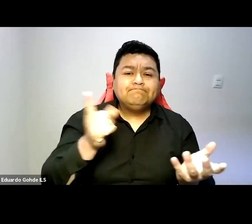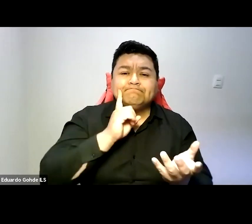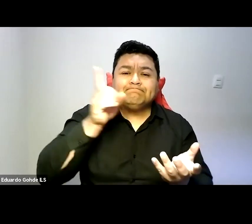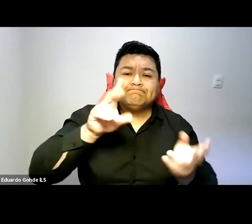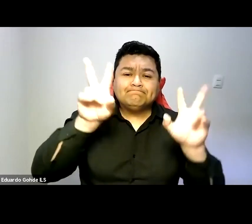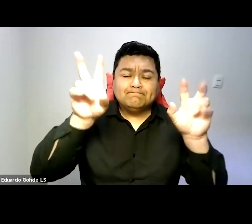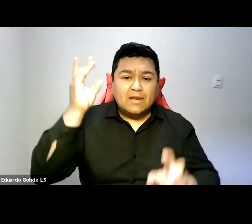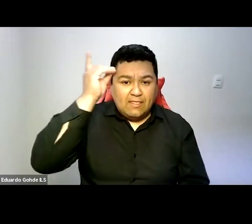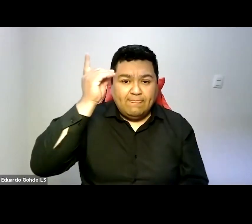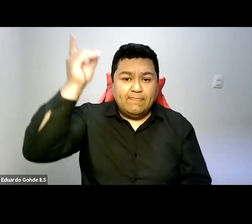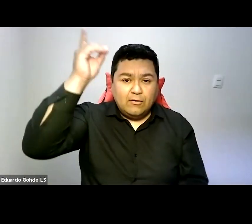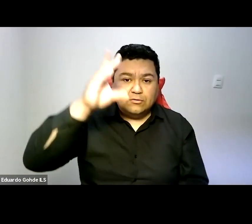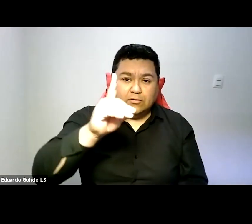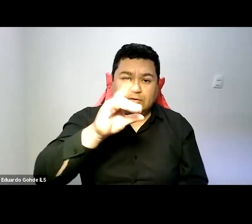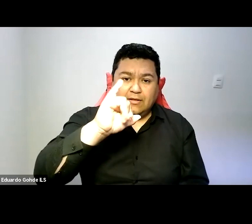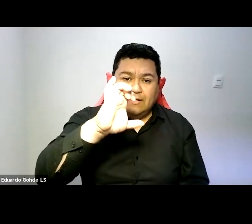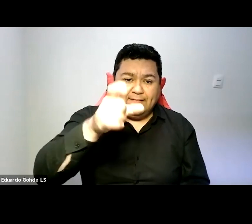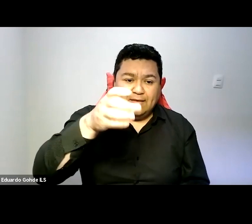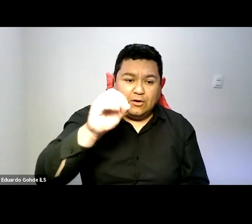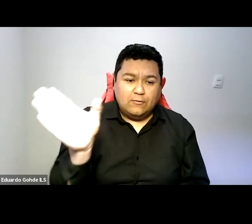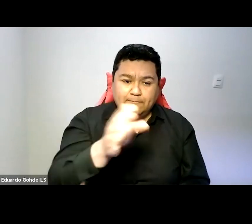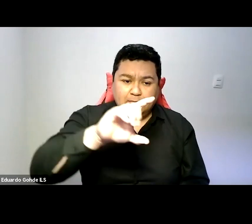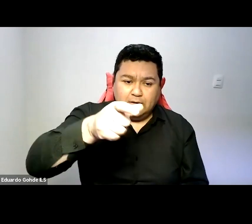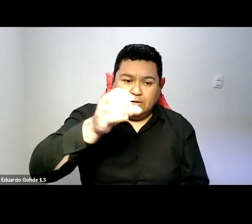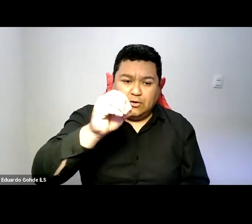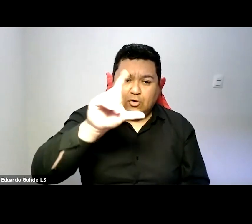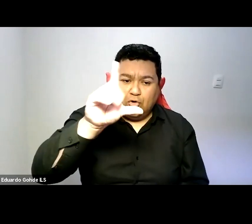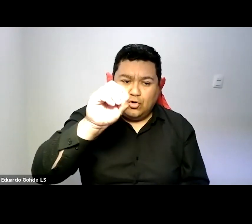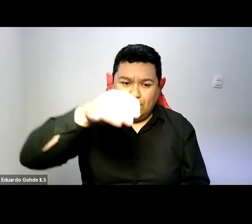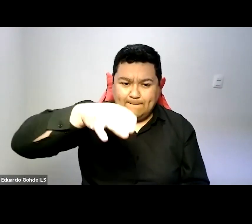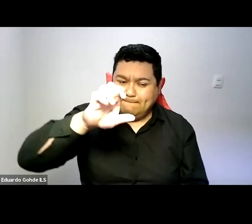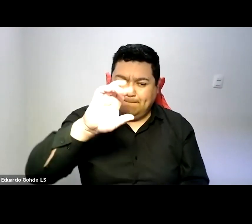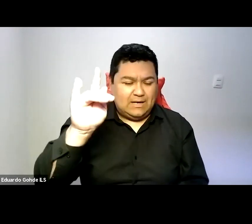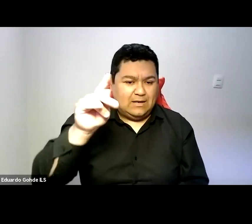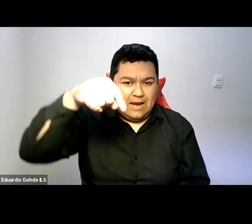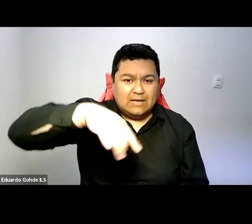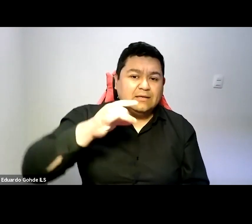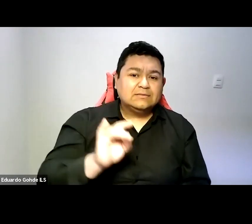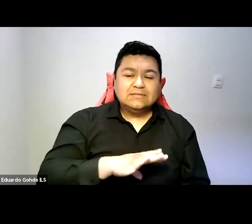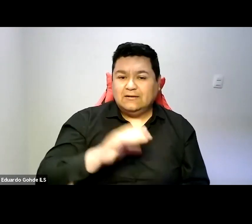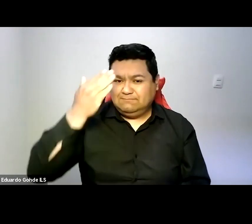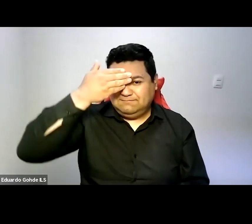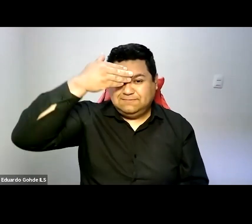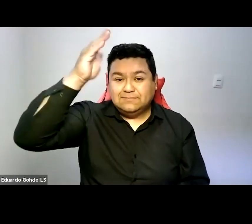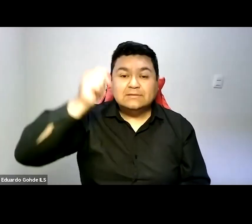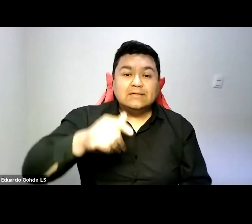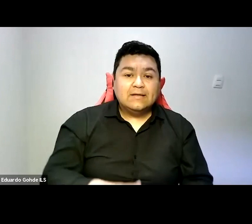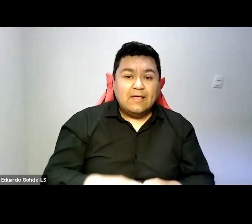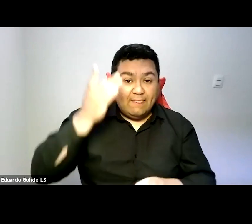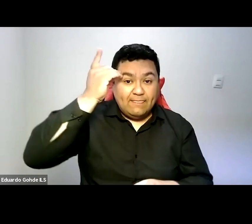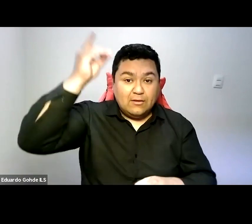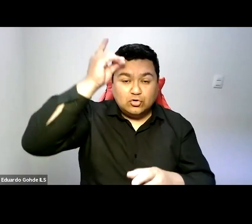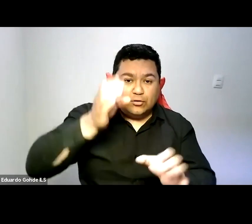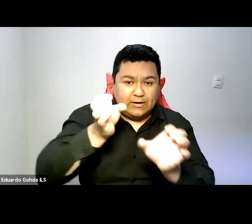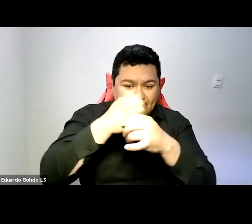doctor Diego Golombek. Ustedes lo conocen, es ampliamente conocido en Chile. Él es biólogo, doctor en biología, investigador